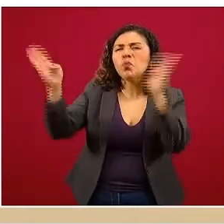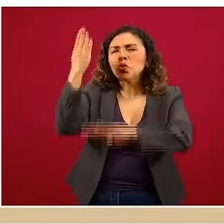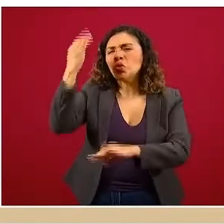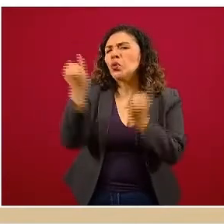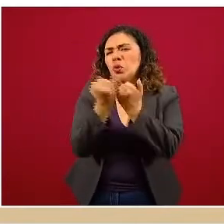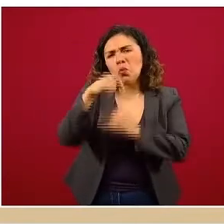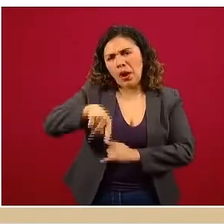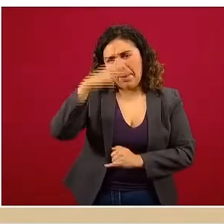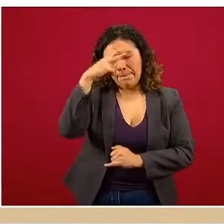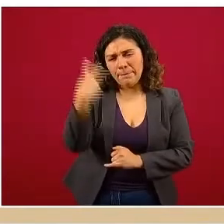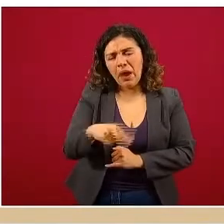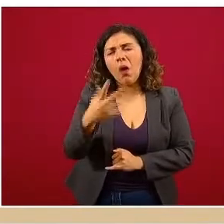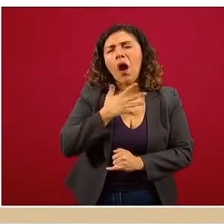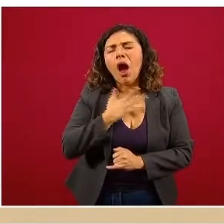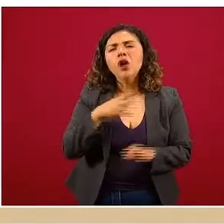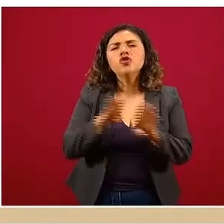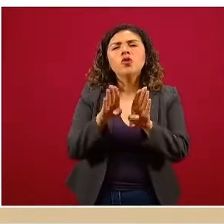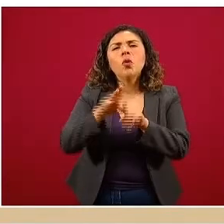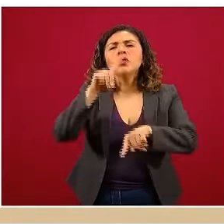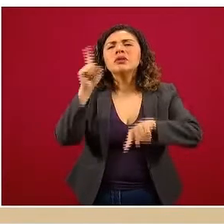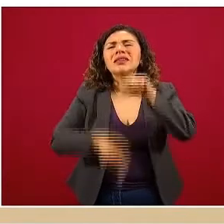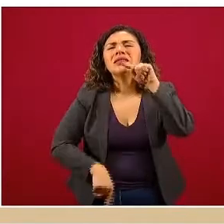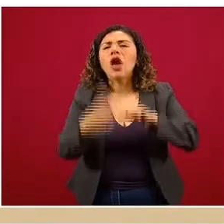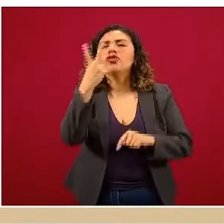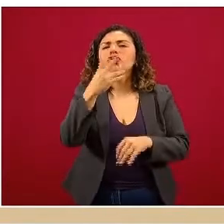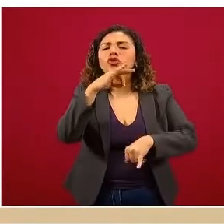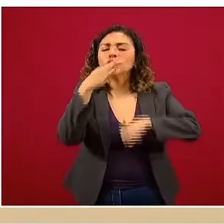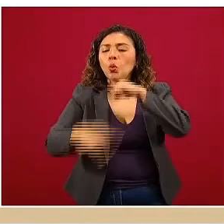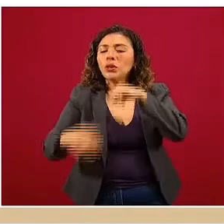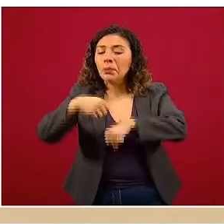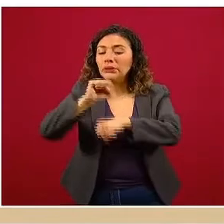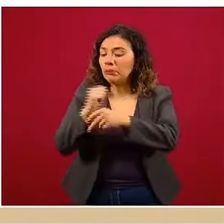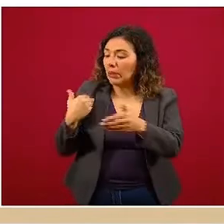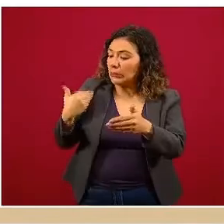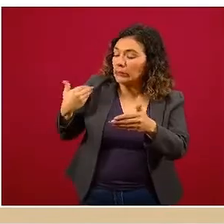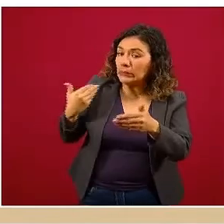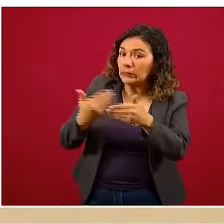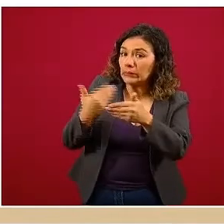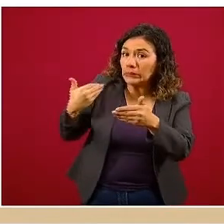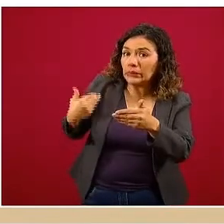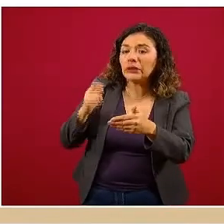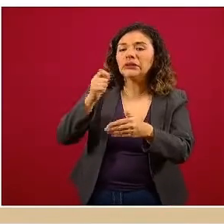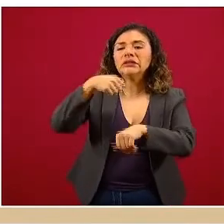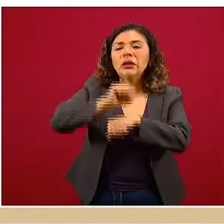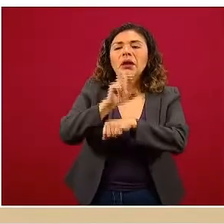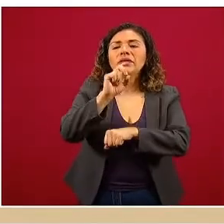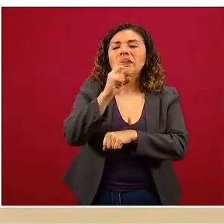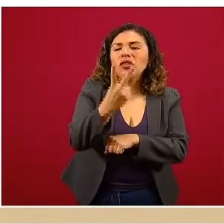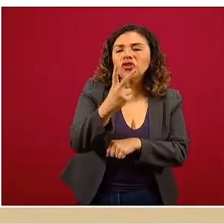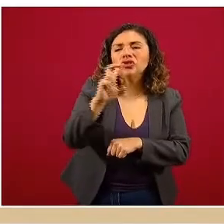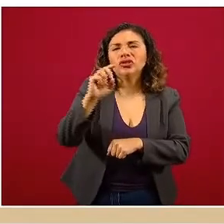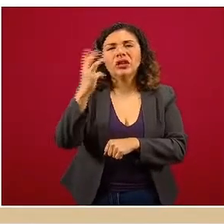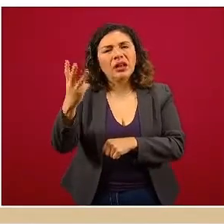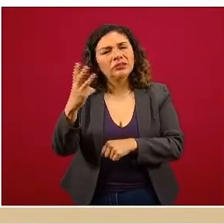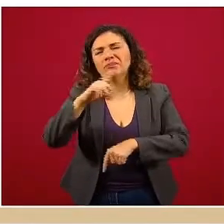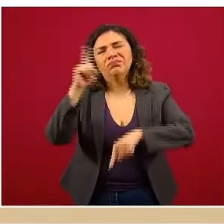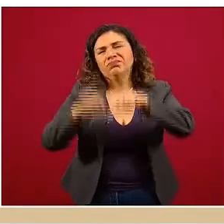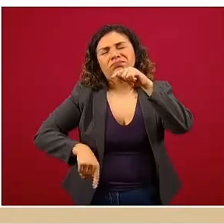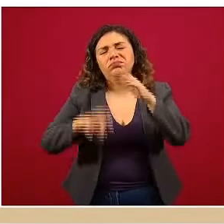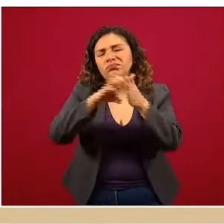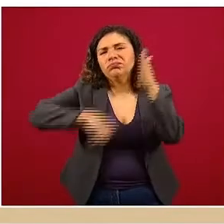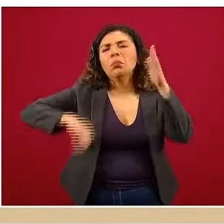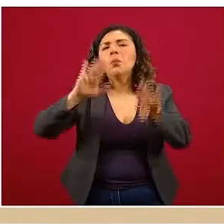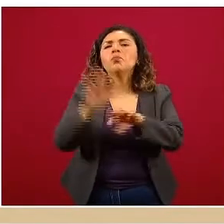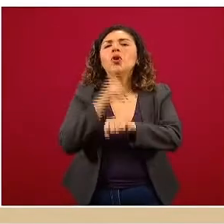de México que excluimos las últimas 2 semanas, es decir, la semana 32 y la semana concurrente, porque